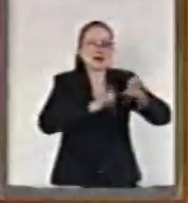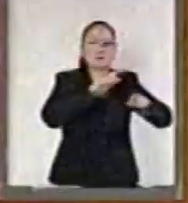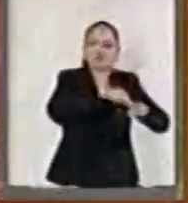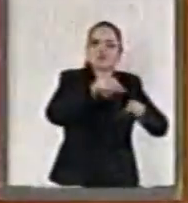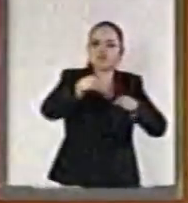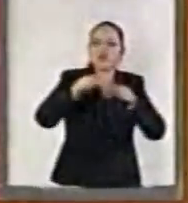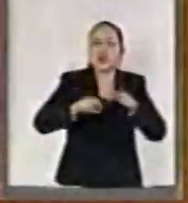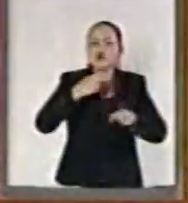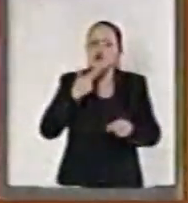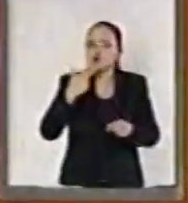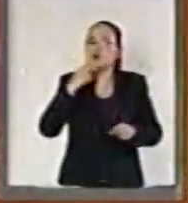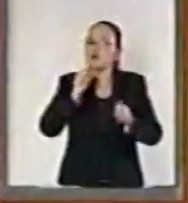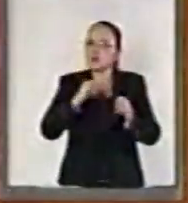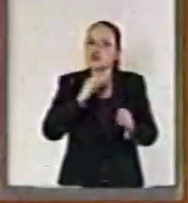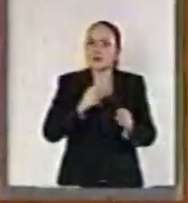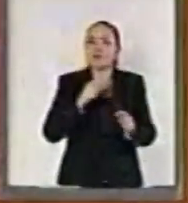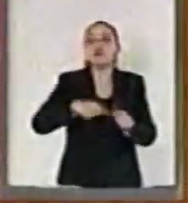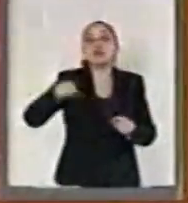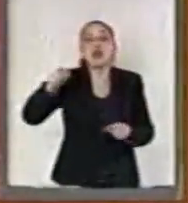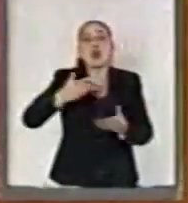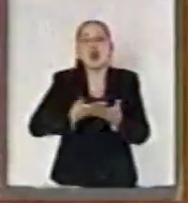para que Pemex no tenga